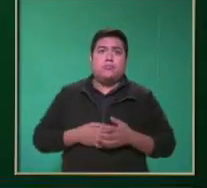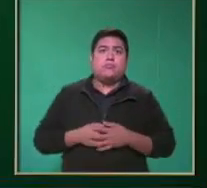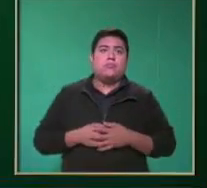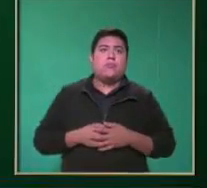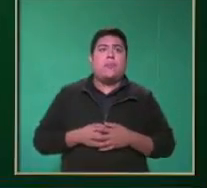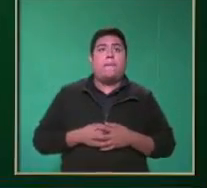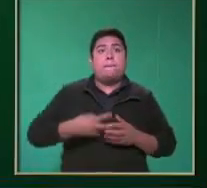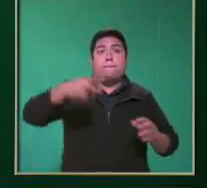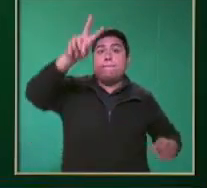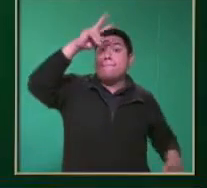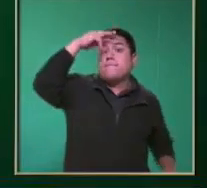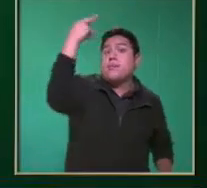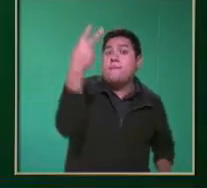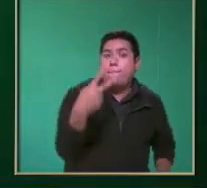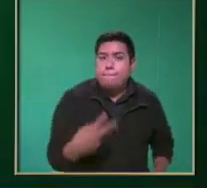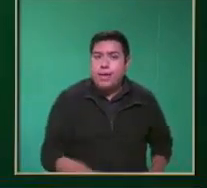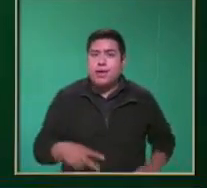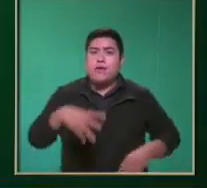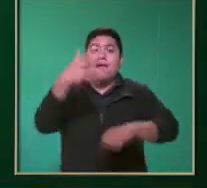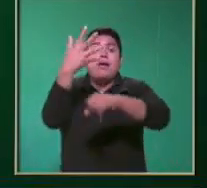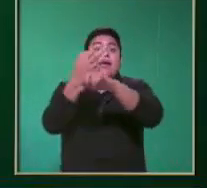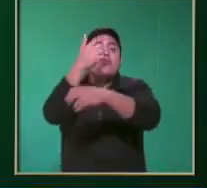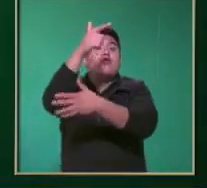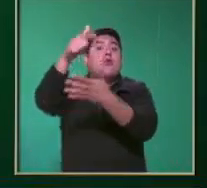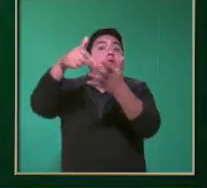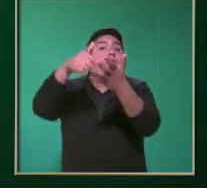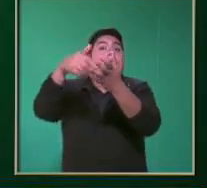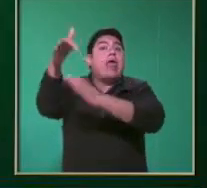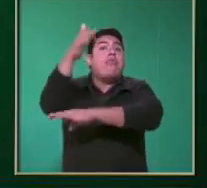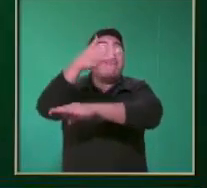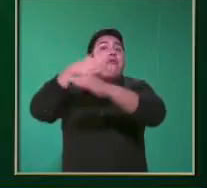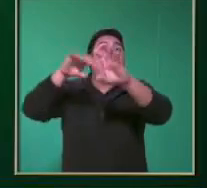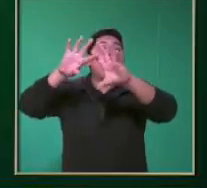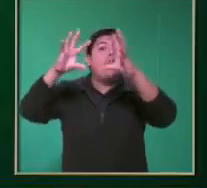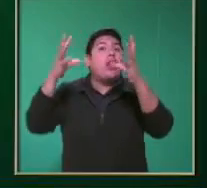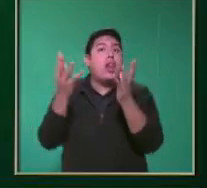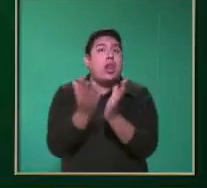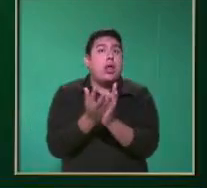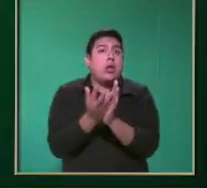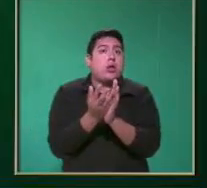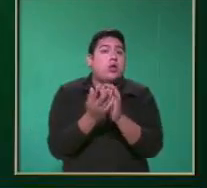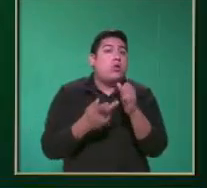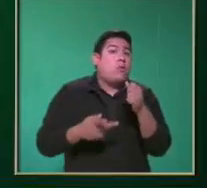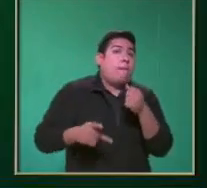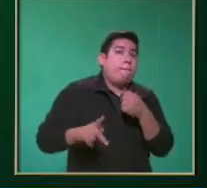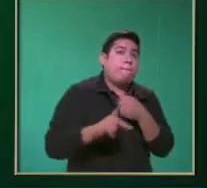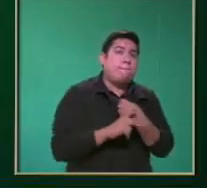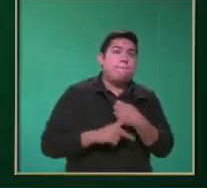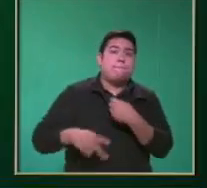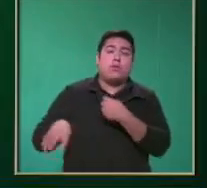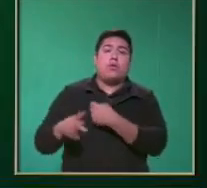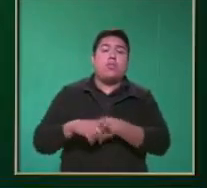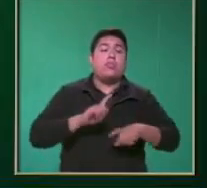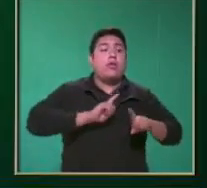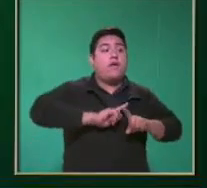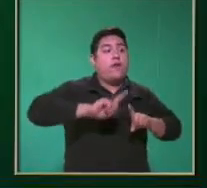México ocupa el quinto lugar del mundo entre los países con mayor